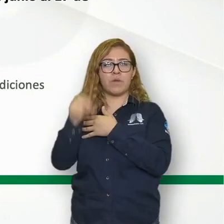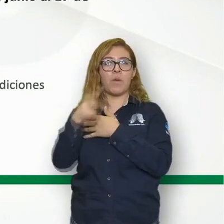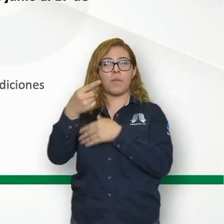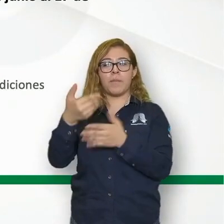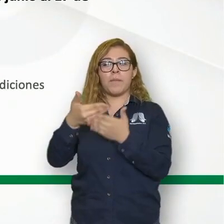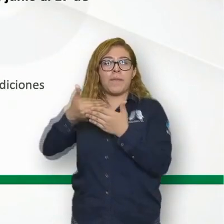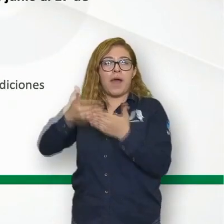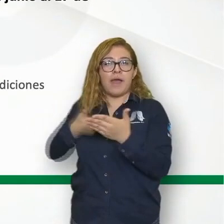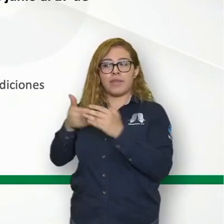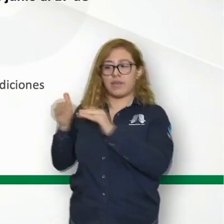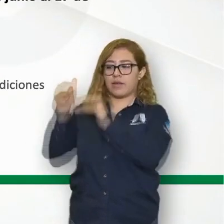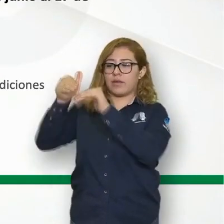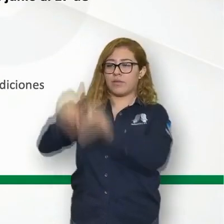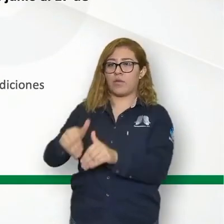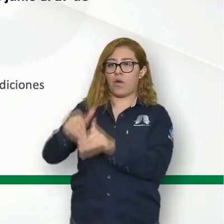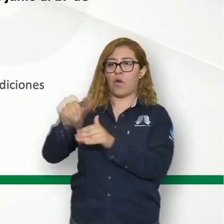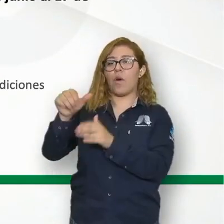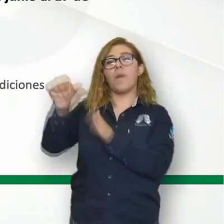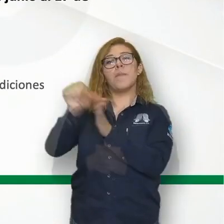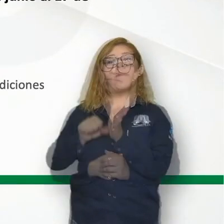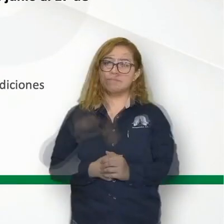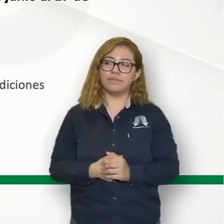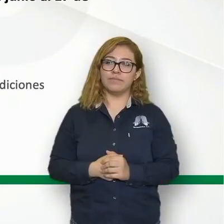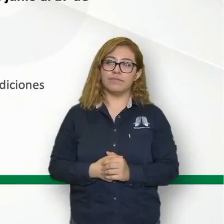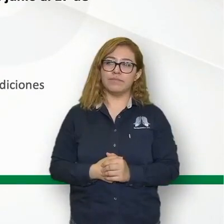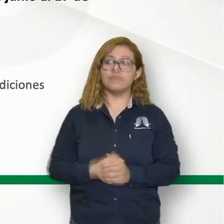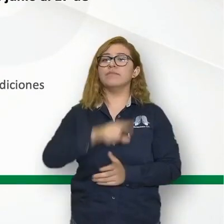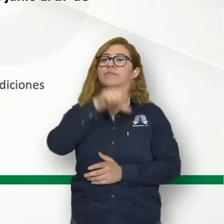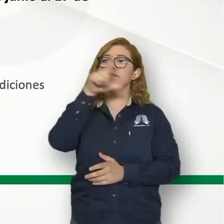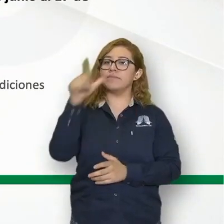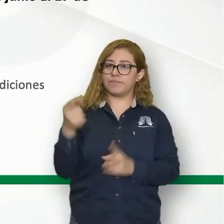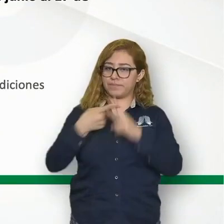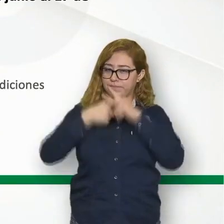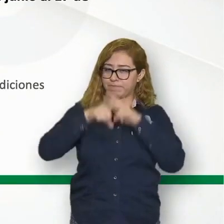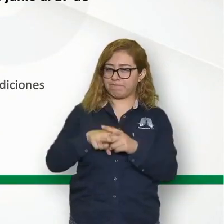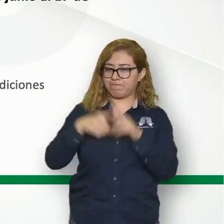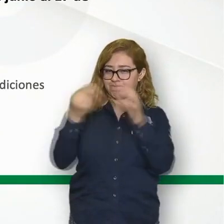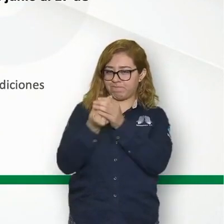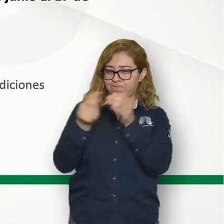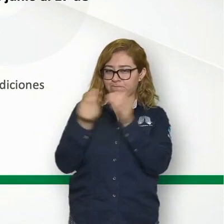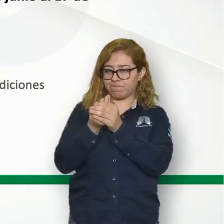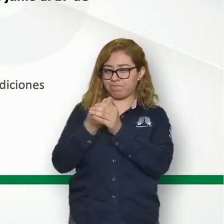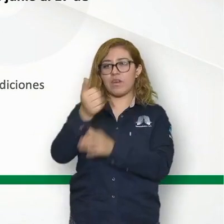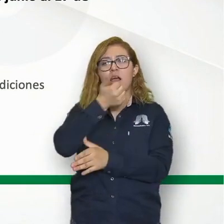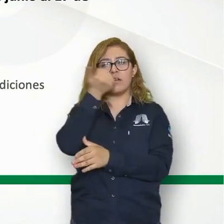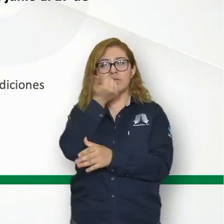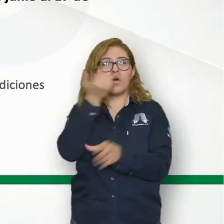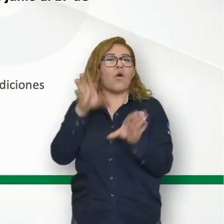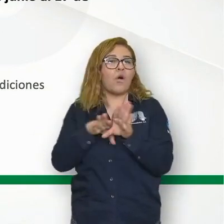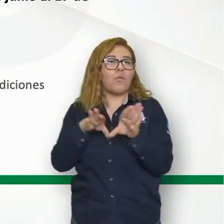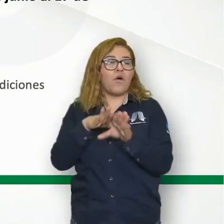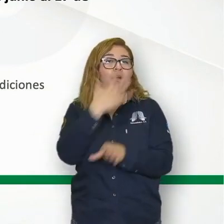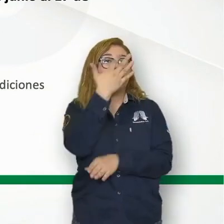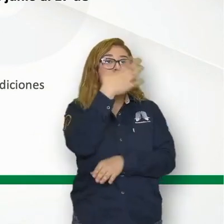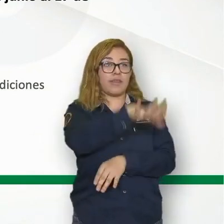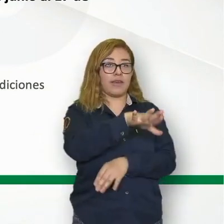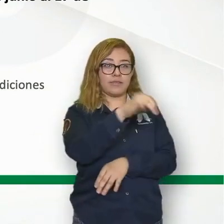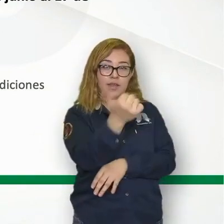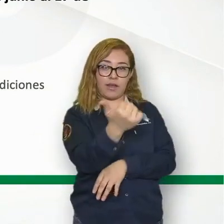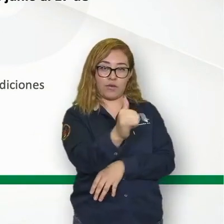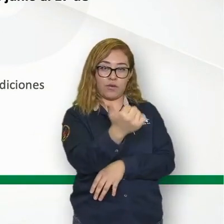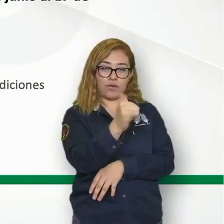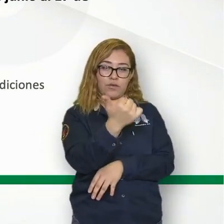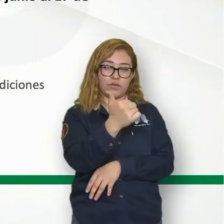preinscripciones que se llevaron el pasado mes de febrero al regresar a las aulas los alumnos lo harán el 10 de agosto